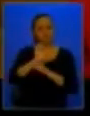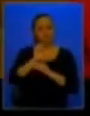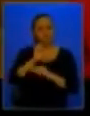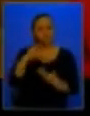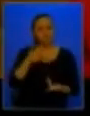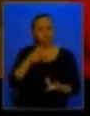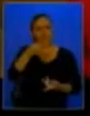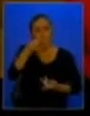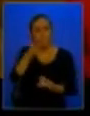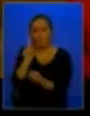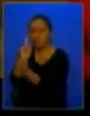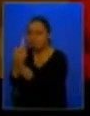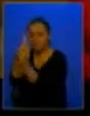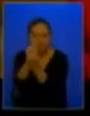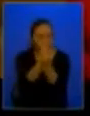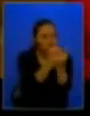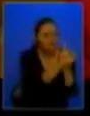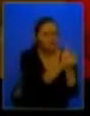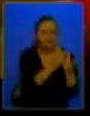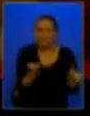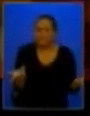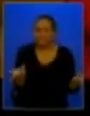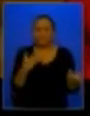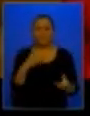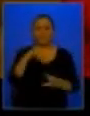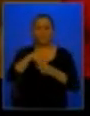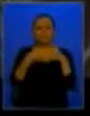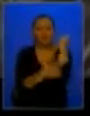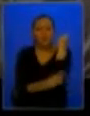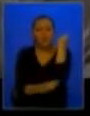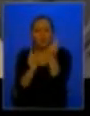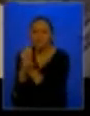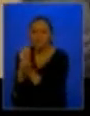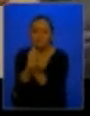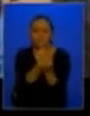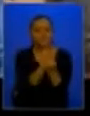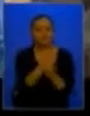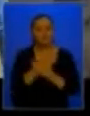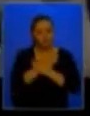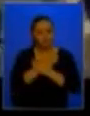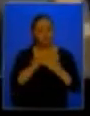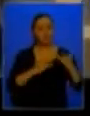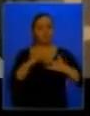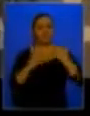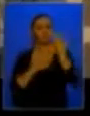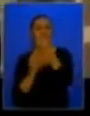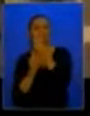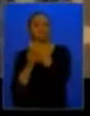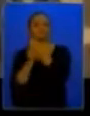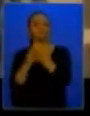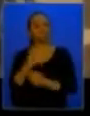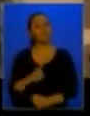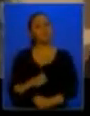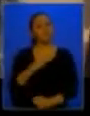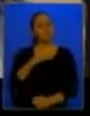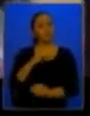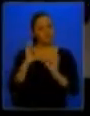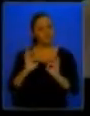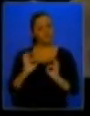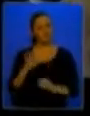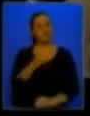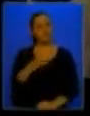pueblo, porque es un presidente de pueblo, es un presidente de pobre. Por eso nosotros sentimos ese orgullo de tener a